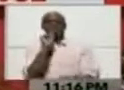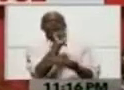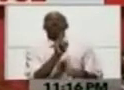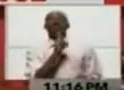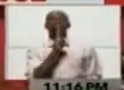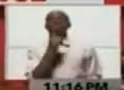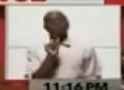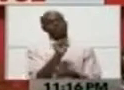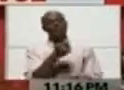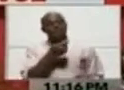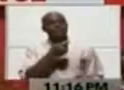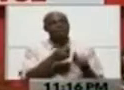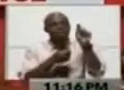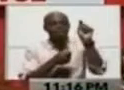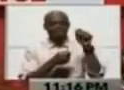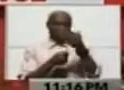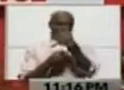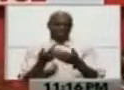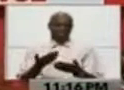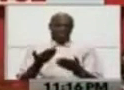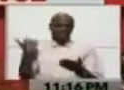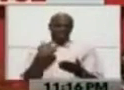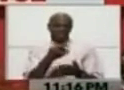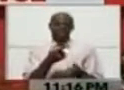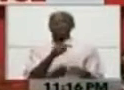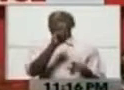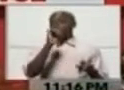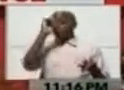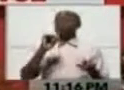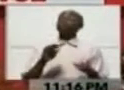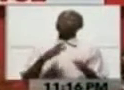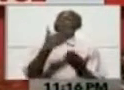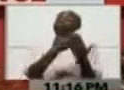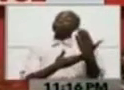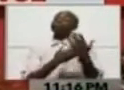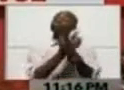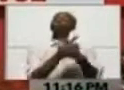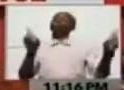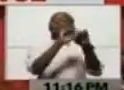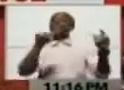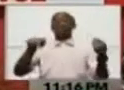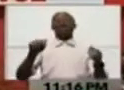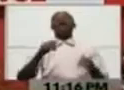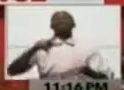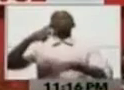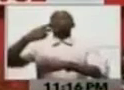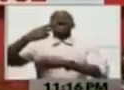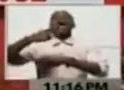ahora que Venezuela aprobó la aplicación de la Carta Democrática cuando Paraguay dieron un golpe de Estado, mi rey,